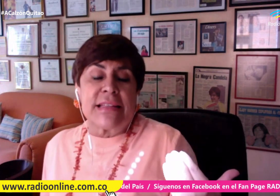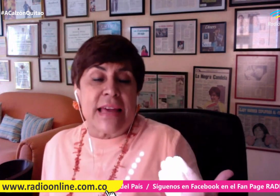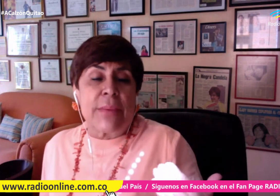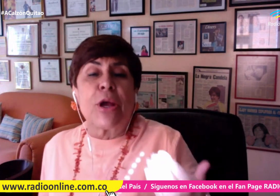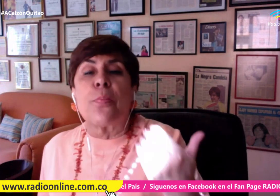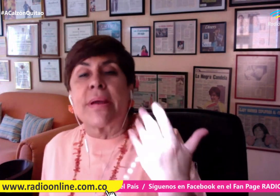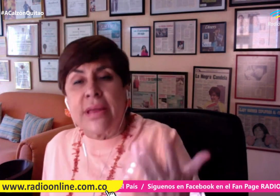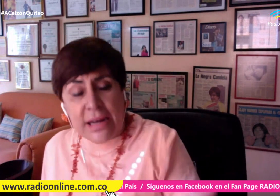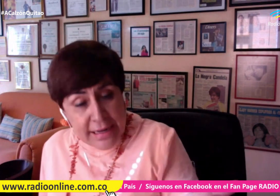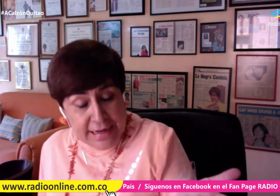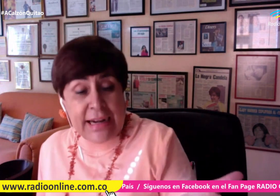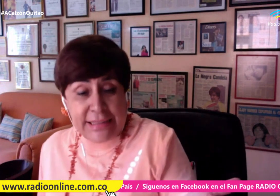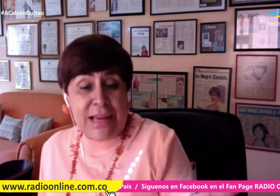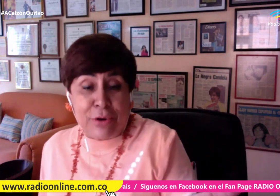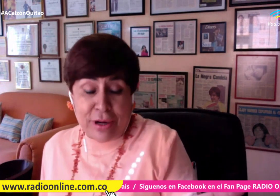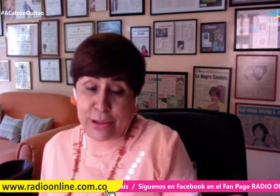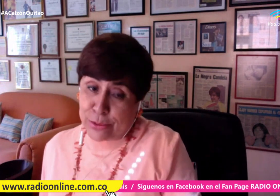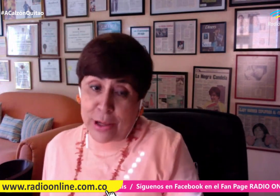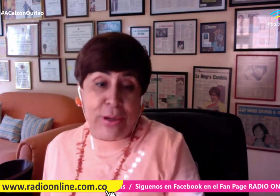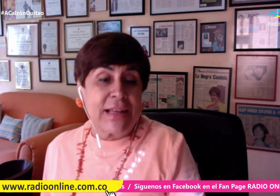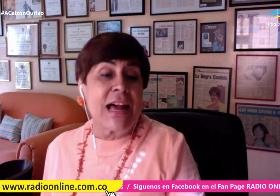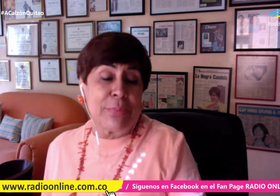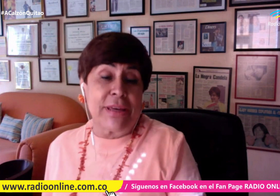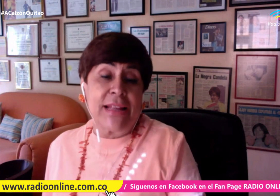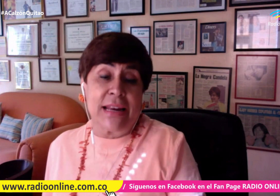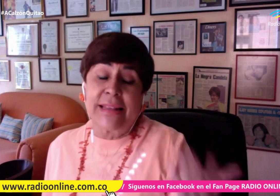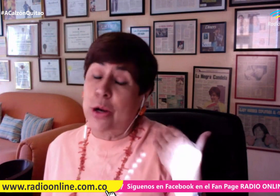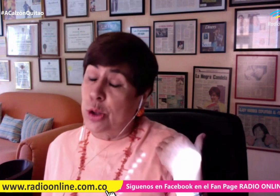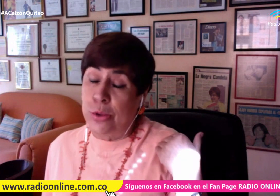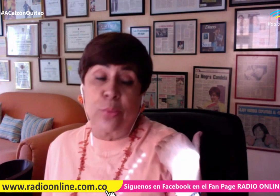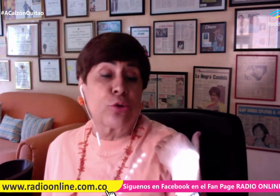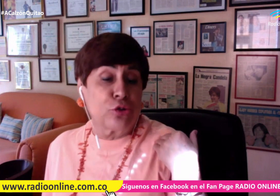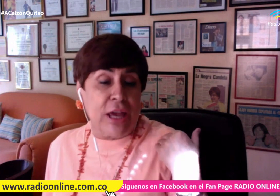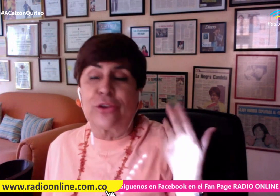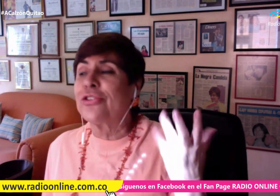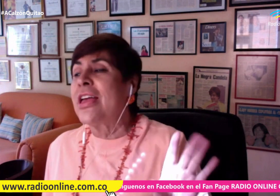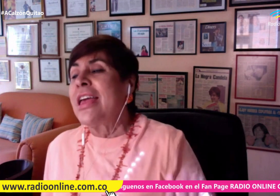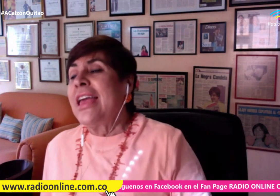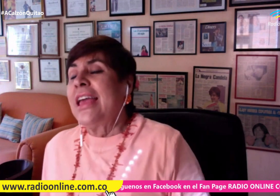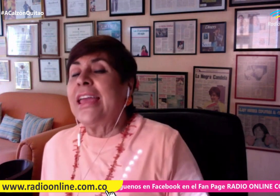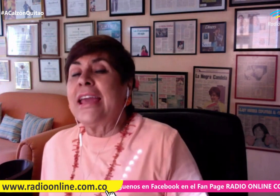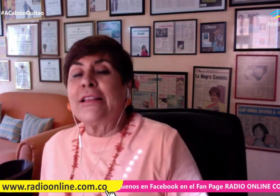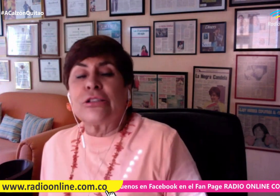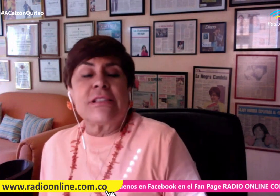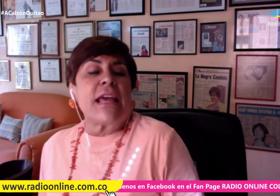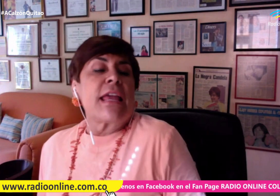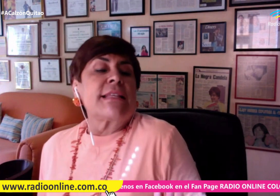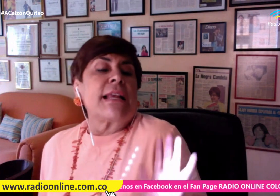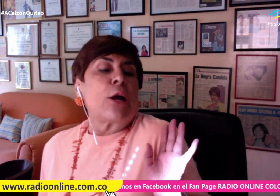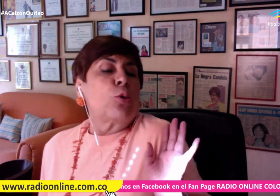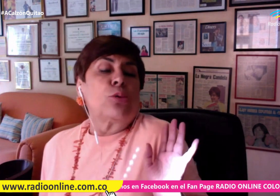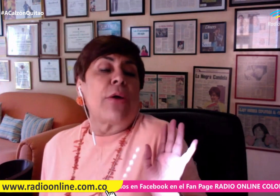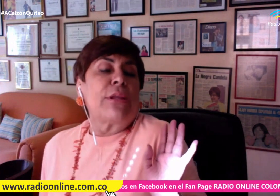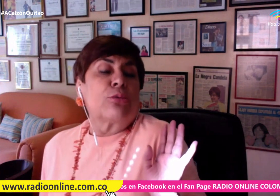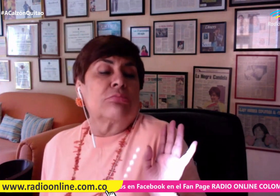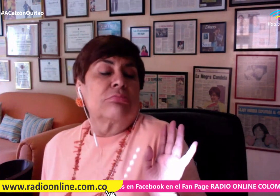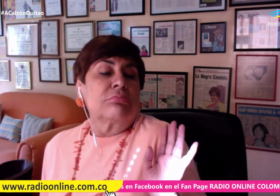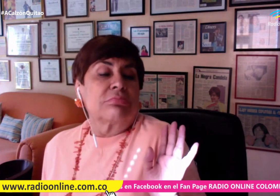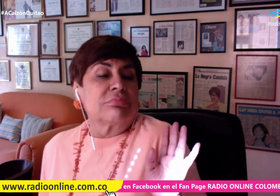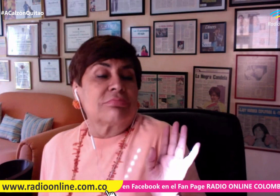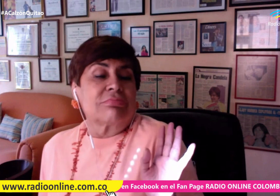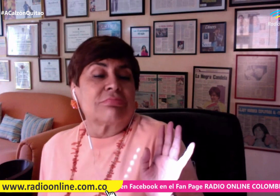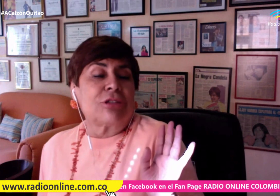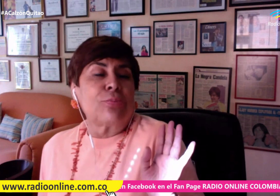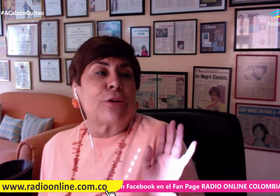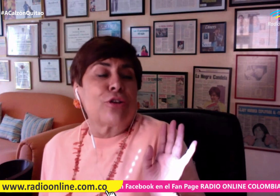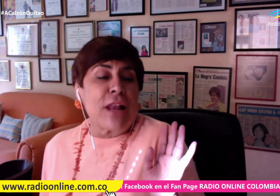Sor Rita. Entonces, la que lo caracterizaba era mi compañera Liliana Leguizamón, que tú te acuerdas, Jaime, quién era, trabajó conmigo muchos años. Sí.